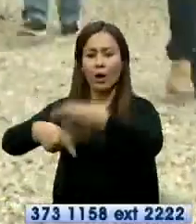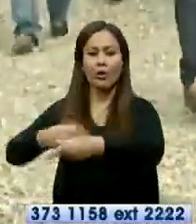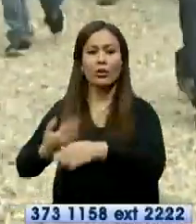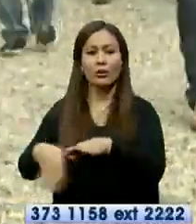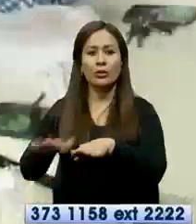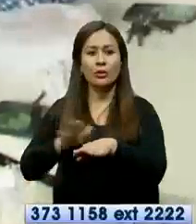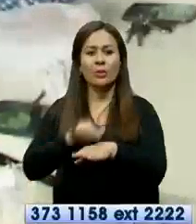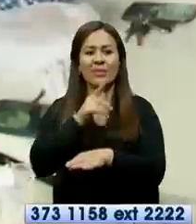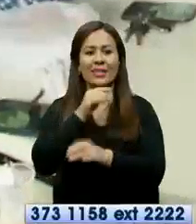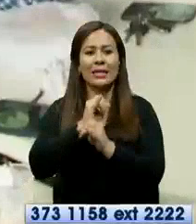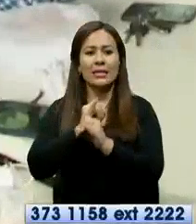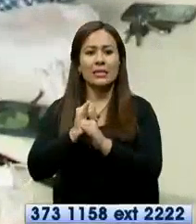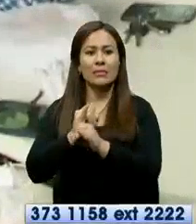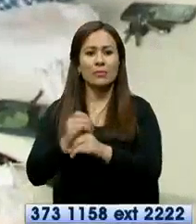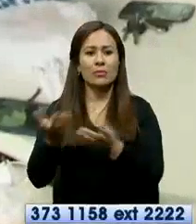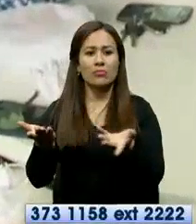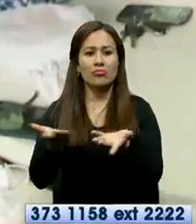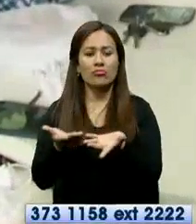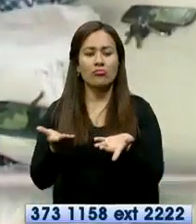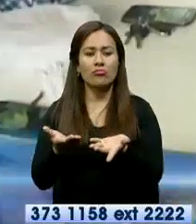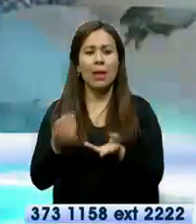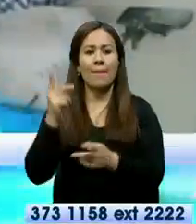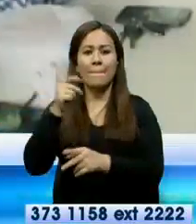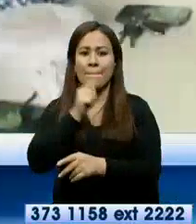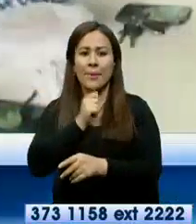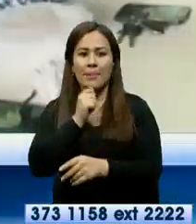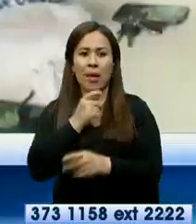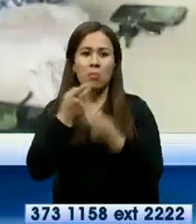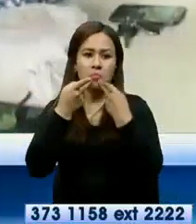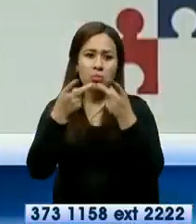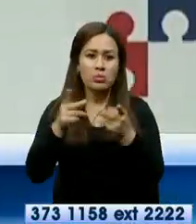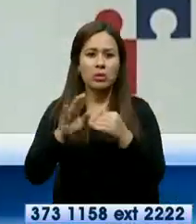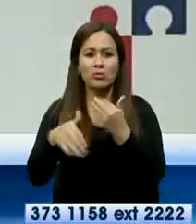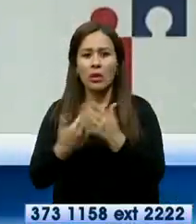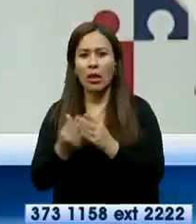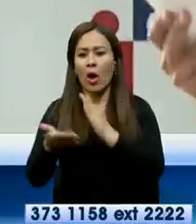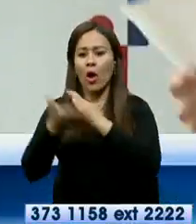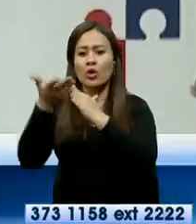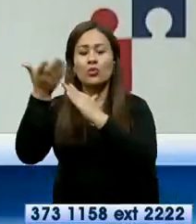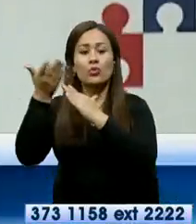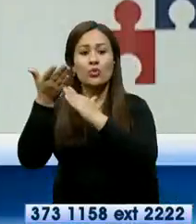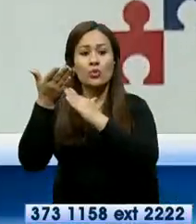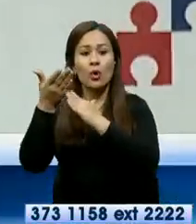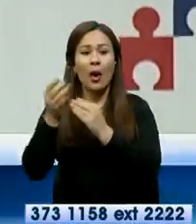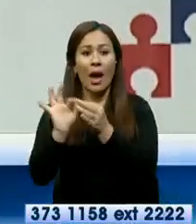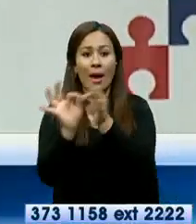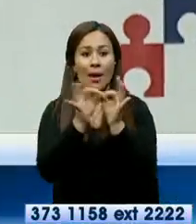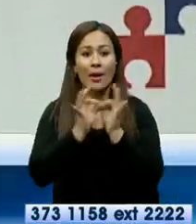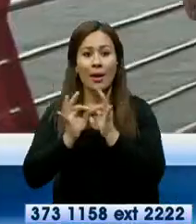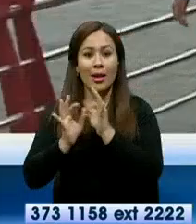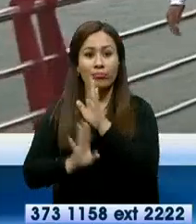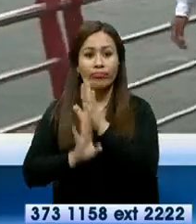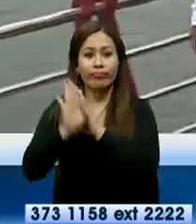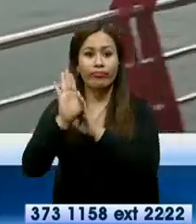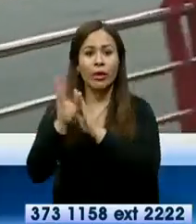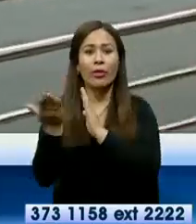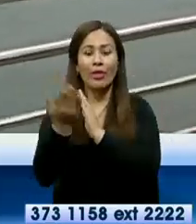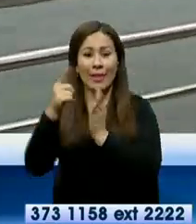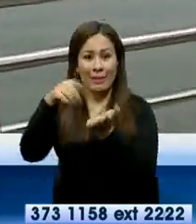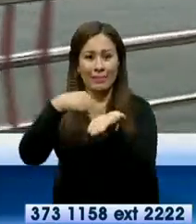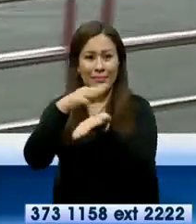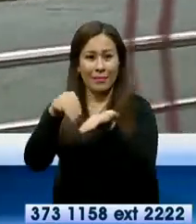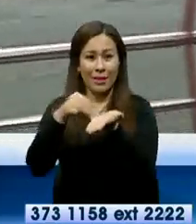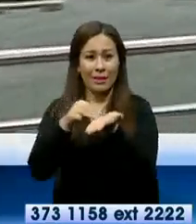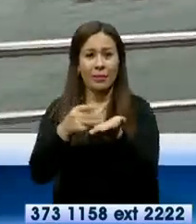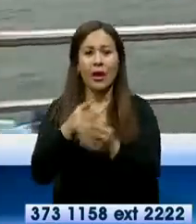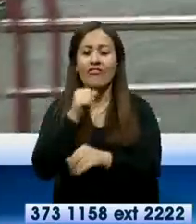las entidades públicas relacionadas con el proceso de reconstrucción y reactivación productiva, aun cuando éstas